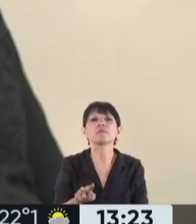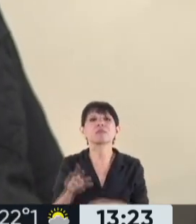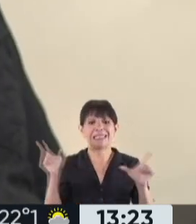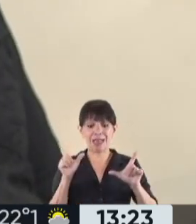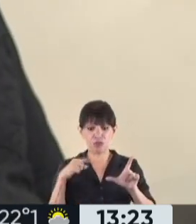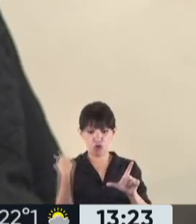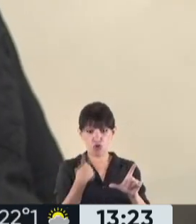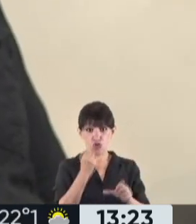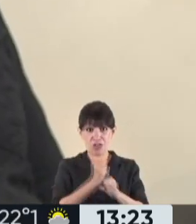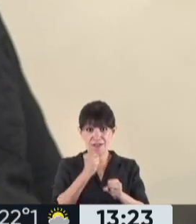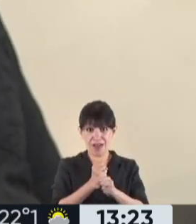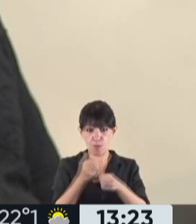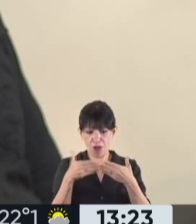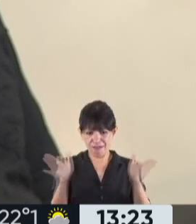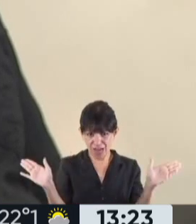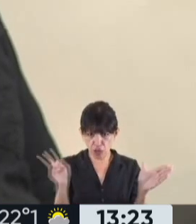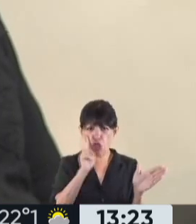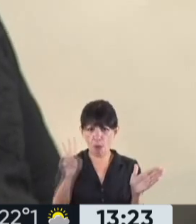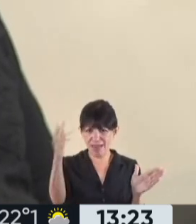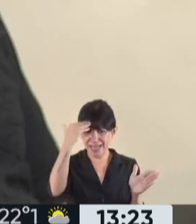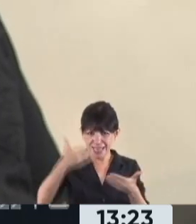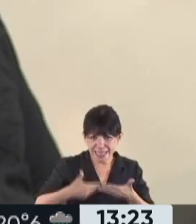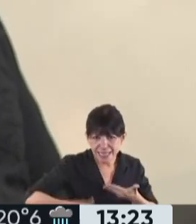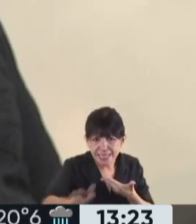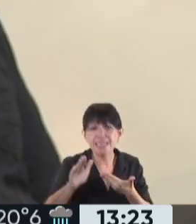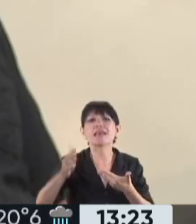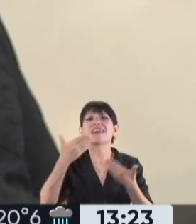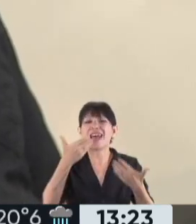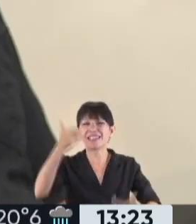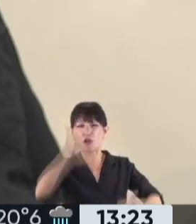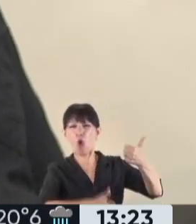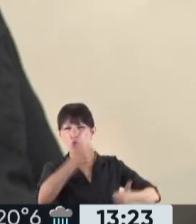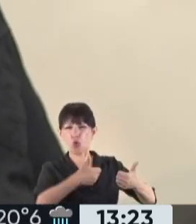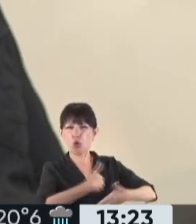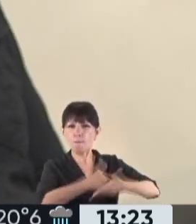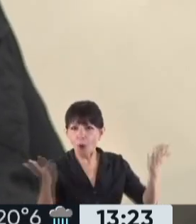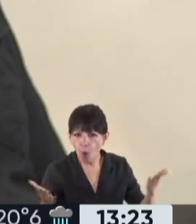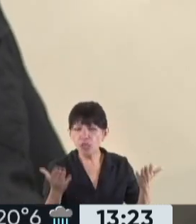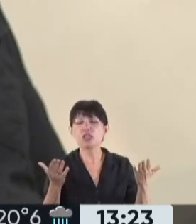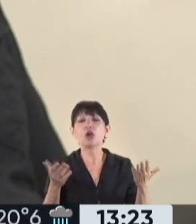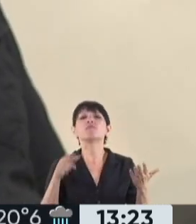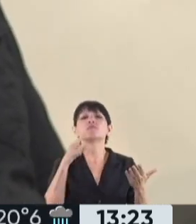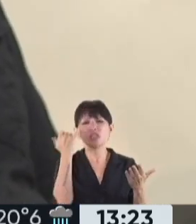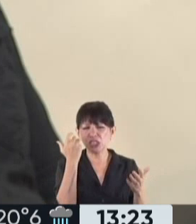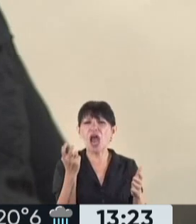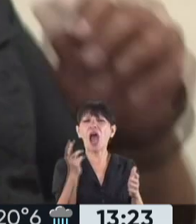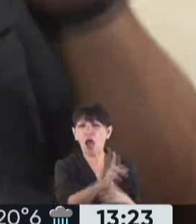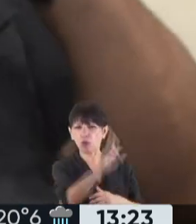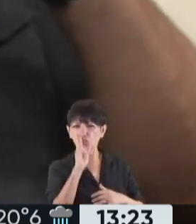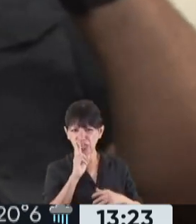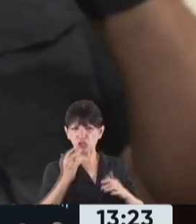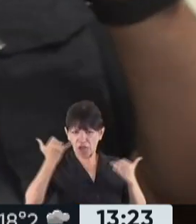digital abierta desde el 2015, otorgada por concurso público a través del AFCA. Estamos habilitados por el ENACOM en el 2018